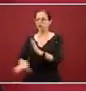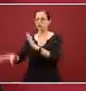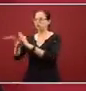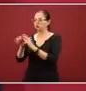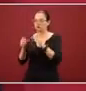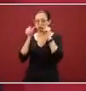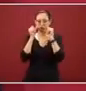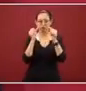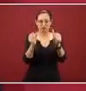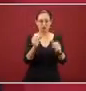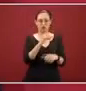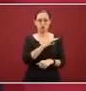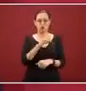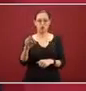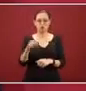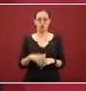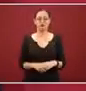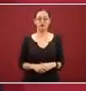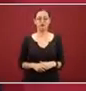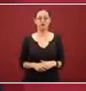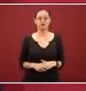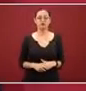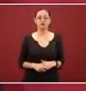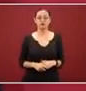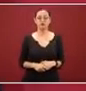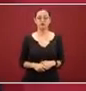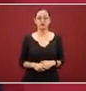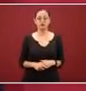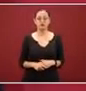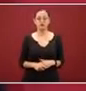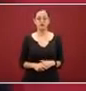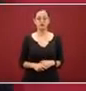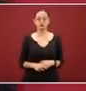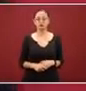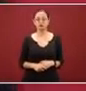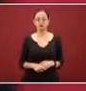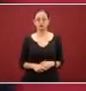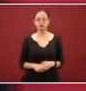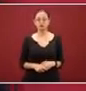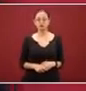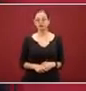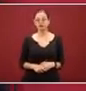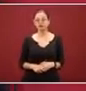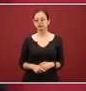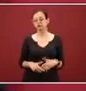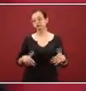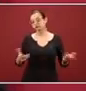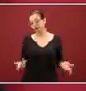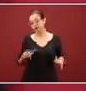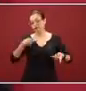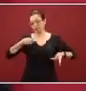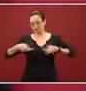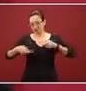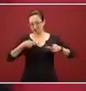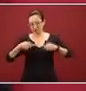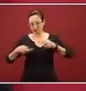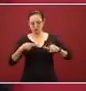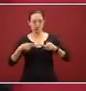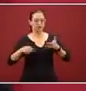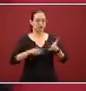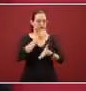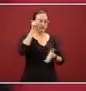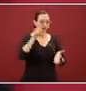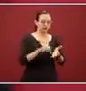intensivos. La estrategia inicial fue primero localizar los centros hospitalarios o institutos